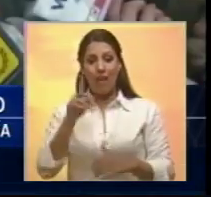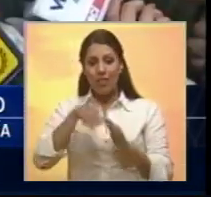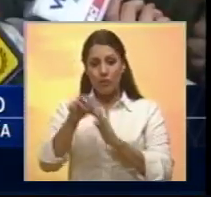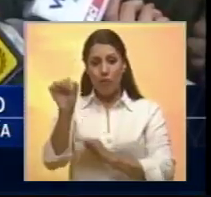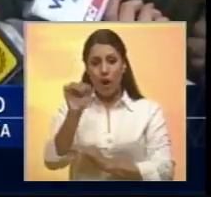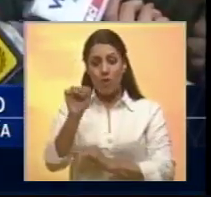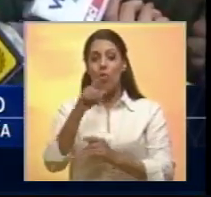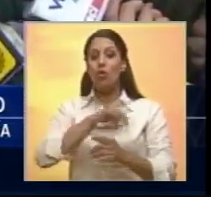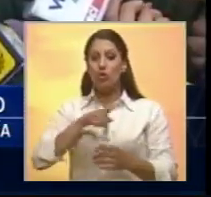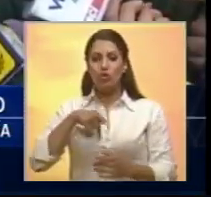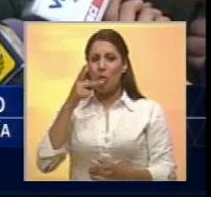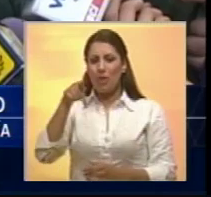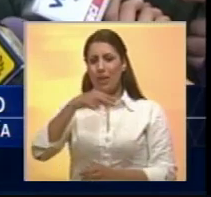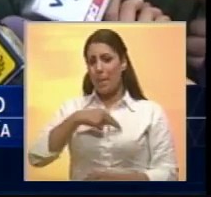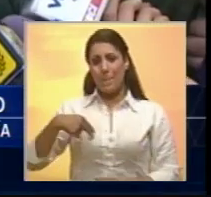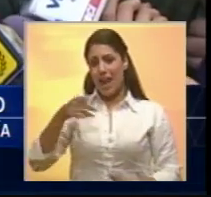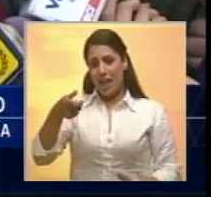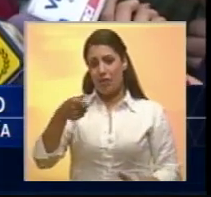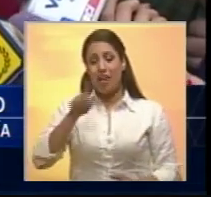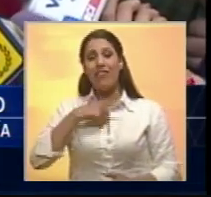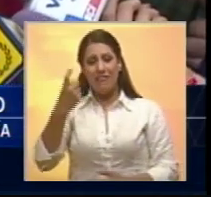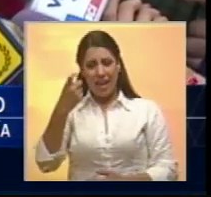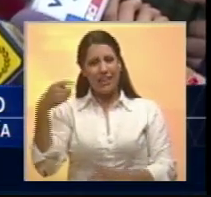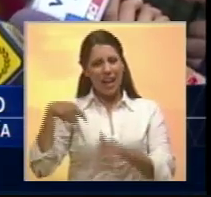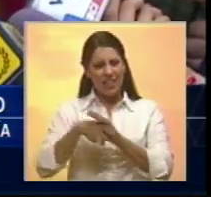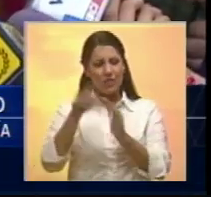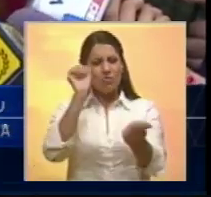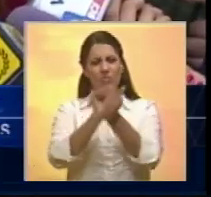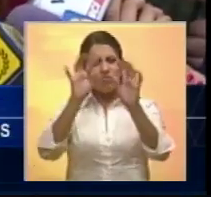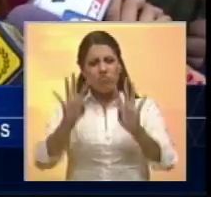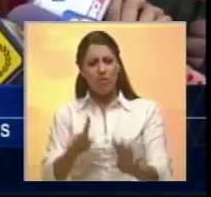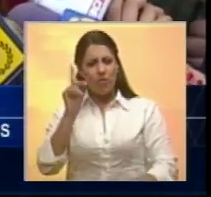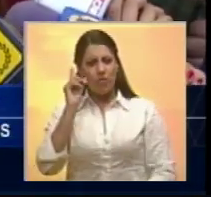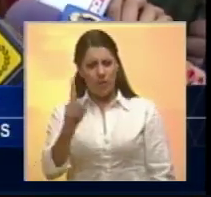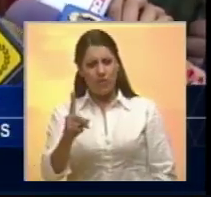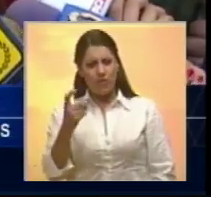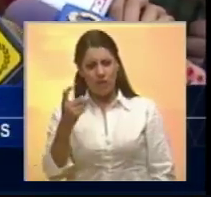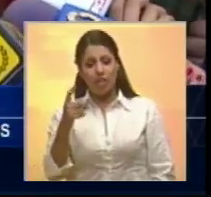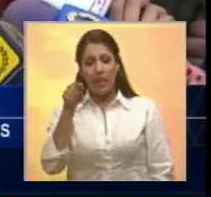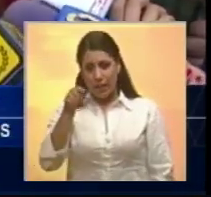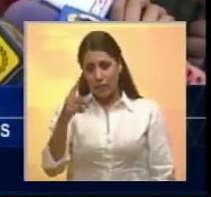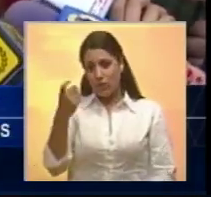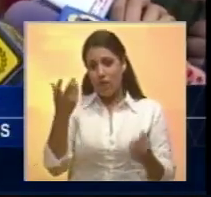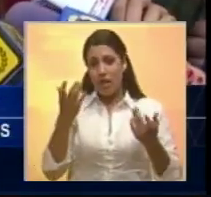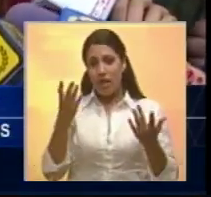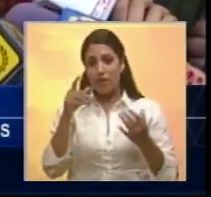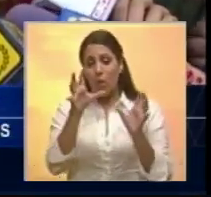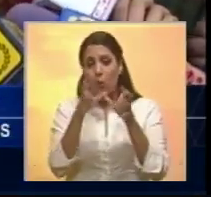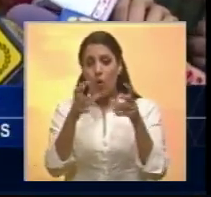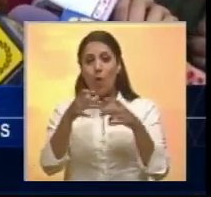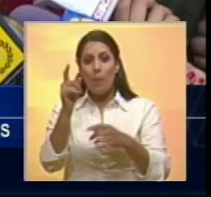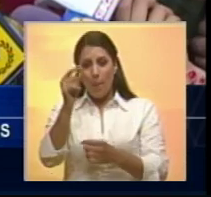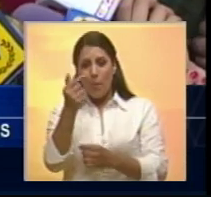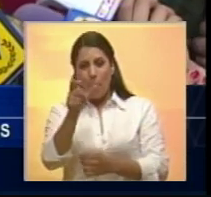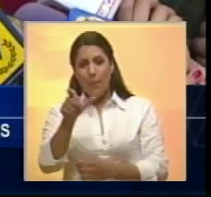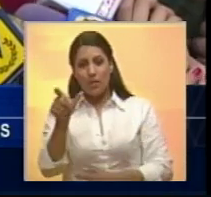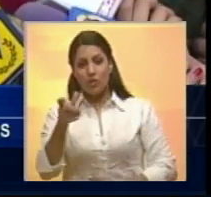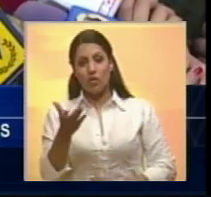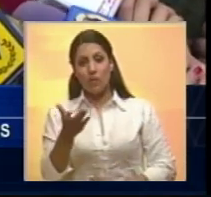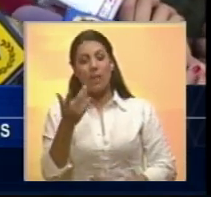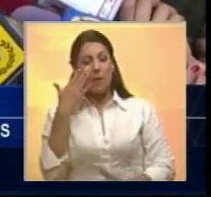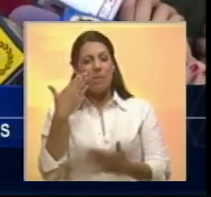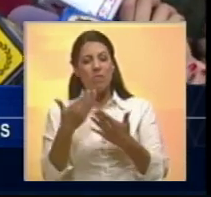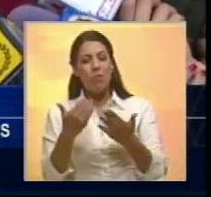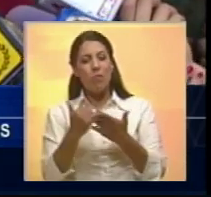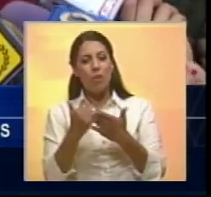vehículo. Son políticos delincuentes, a ellos les hace falta meterle régimen. Eso es lo que les hace falta a un poco de esa gente, para